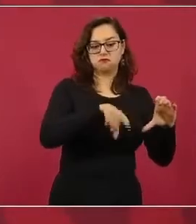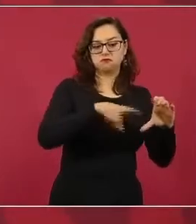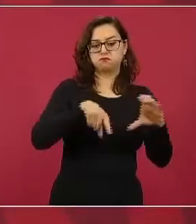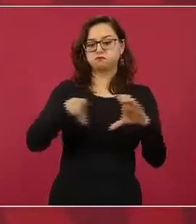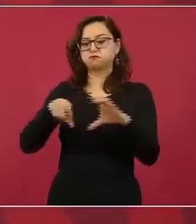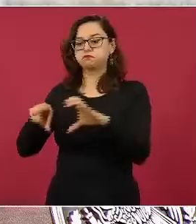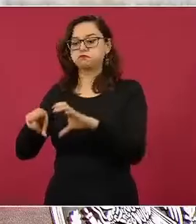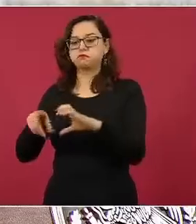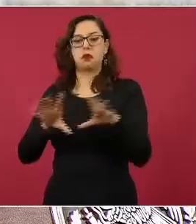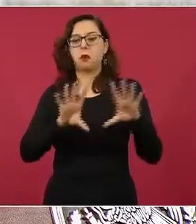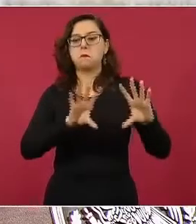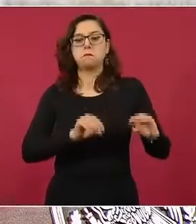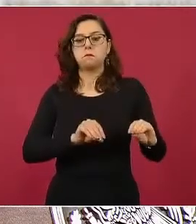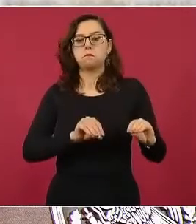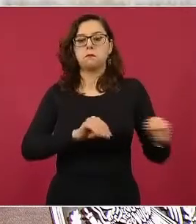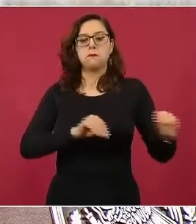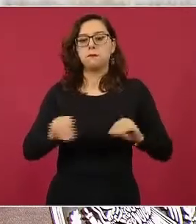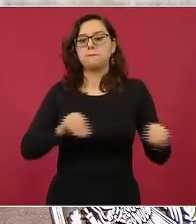las castigan.